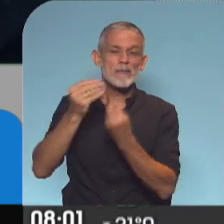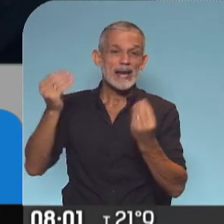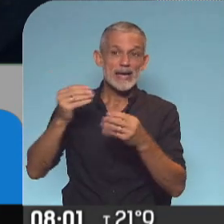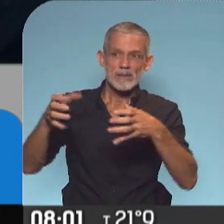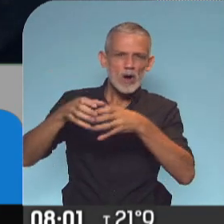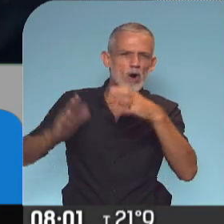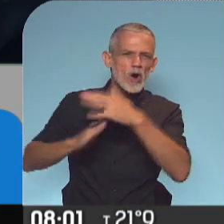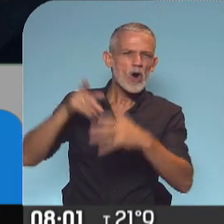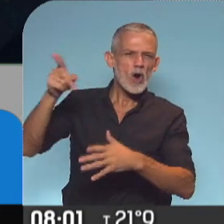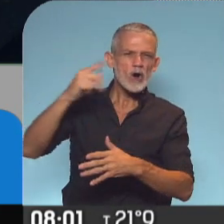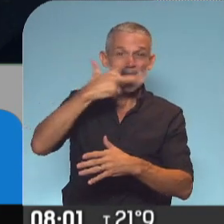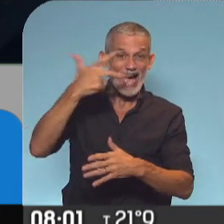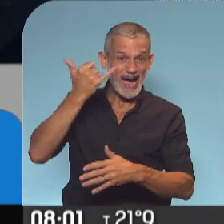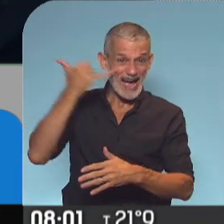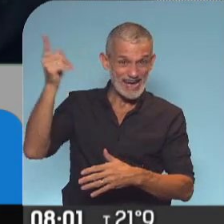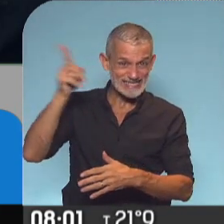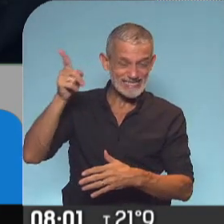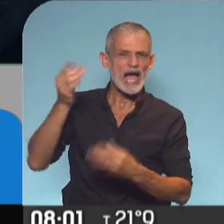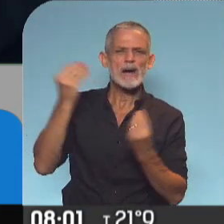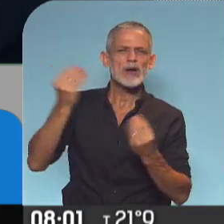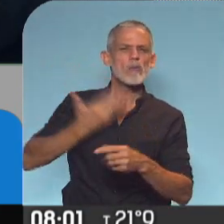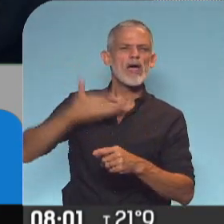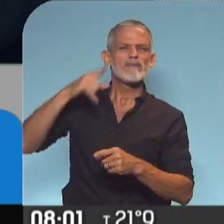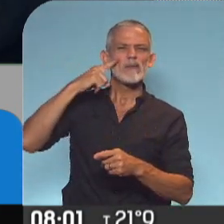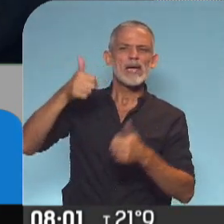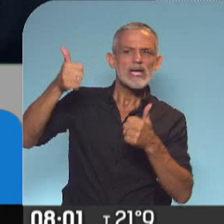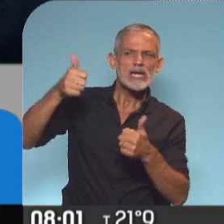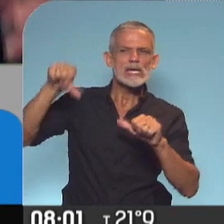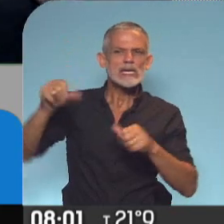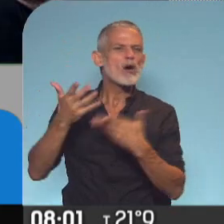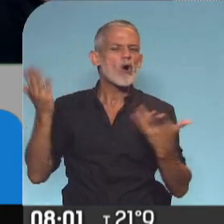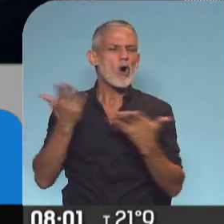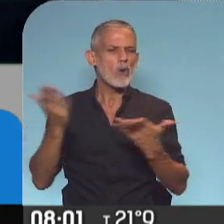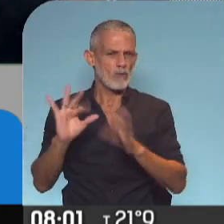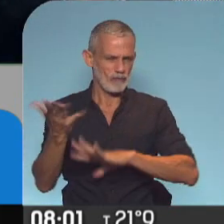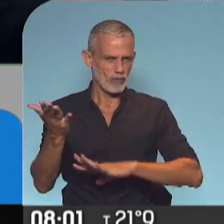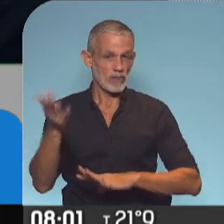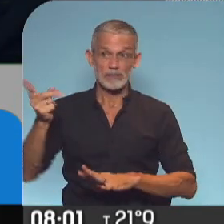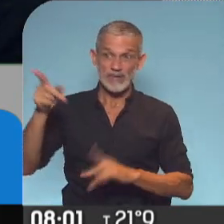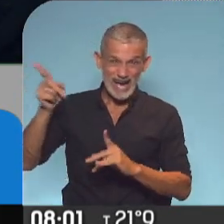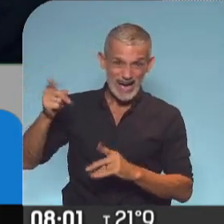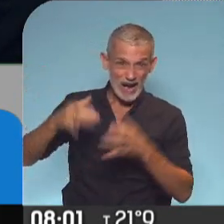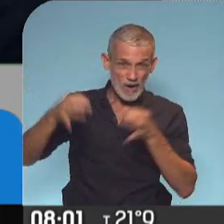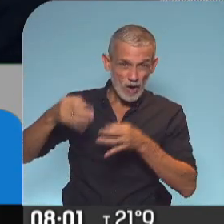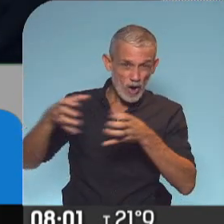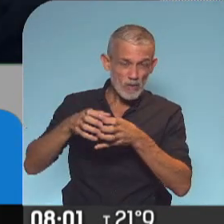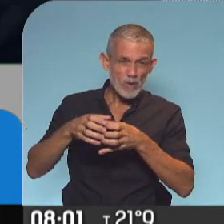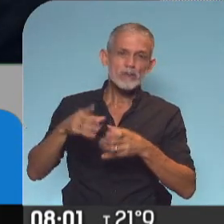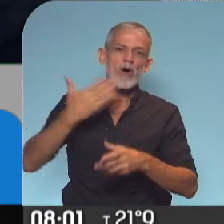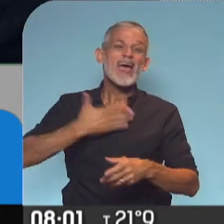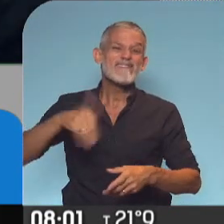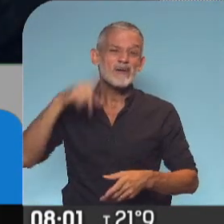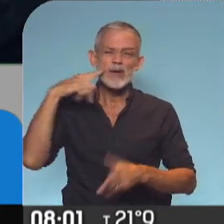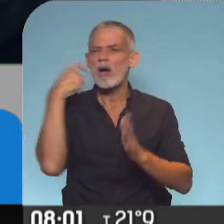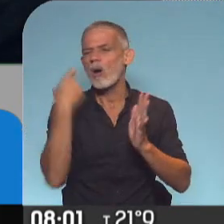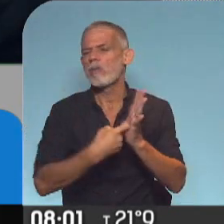expida cómo se condujo el fondo en la operación. ¿Y esto qué determina? El fondo violó claramente el